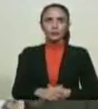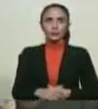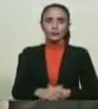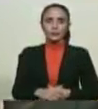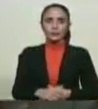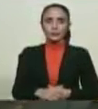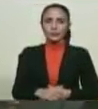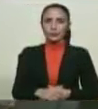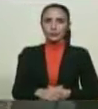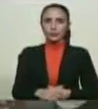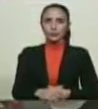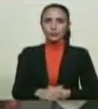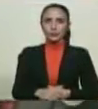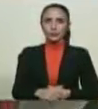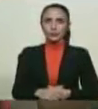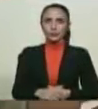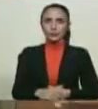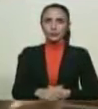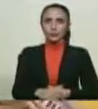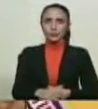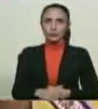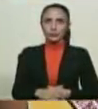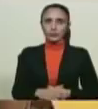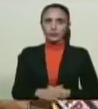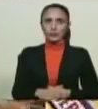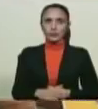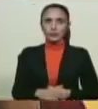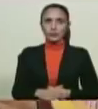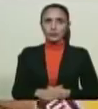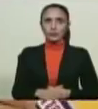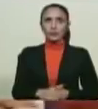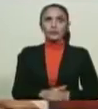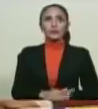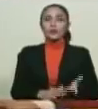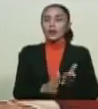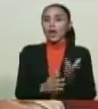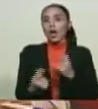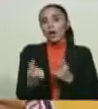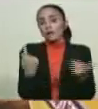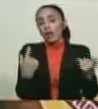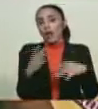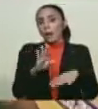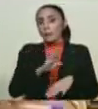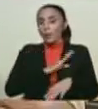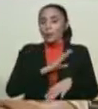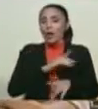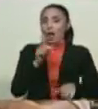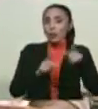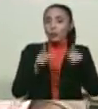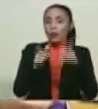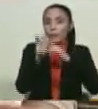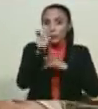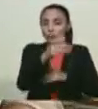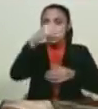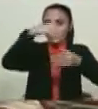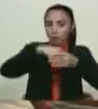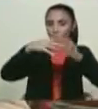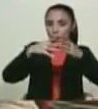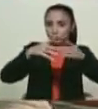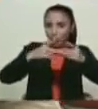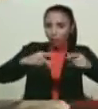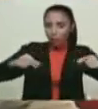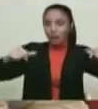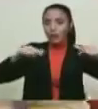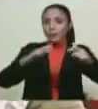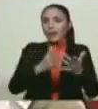teniendo una que otras reses dentro de estas tierras. Señor presidente, en nombre de estos